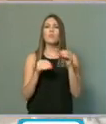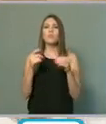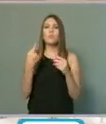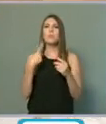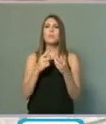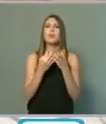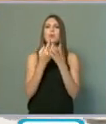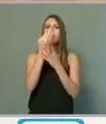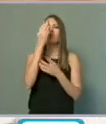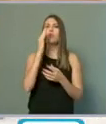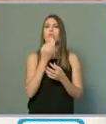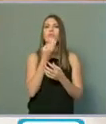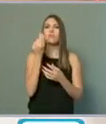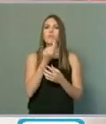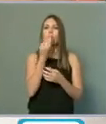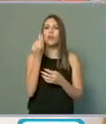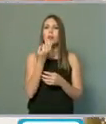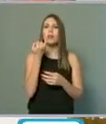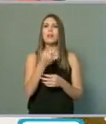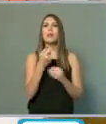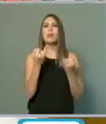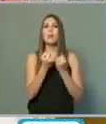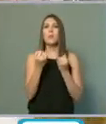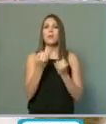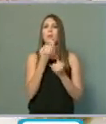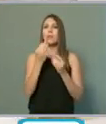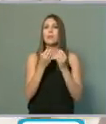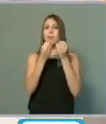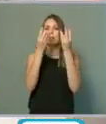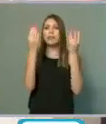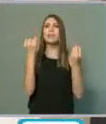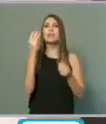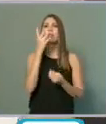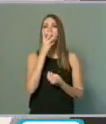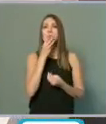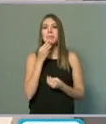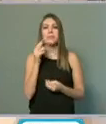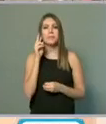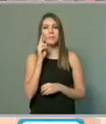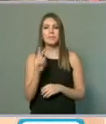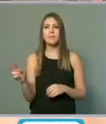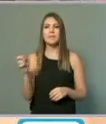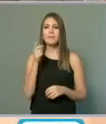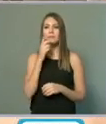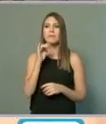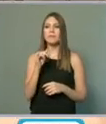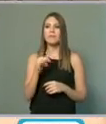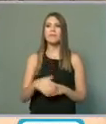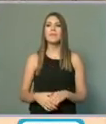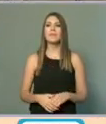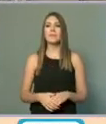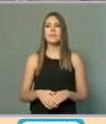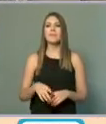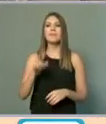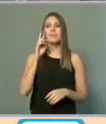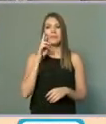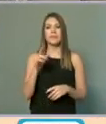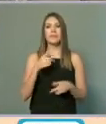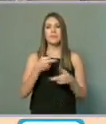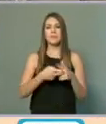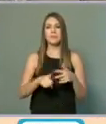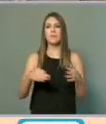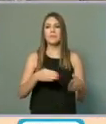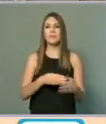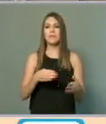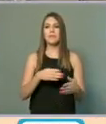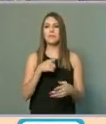varias recetas. Al momento, y las exacto. florecitas también se comen y se ven bien bonitas en los Así es, platos. Pam, así es, perfecto. Pues, ¿qué te parece si le vamos dando? Sí. Ok,